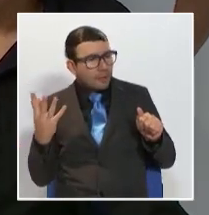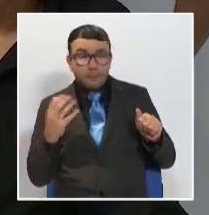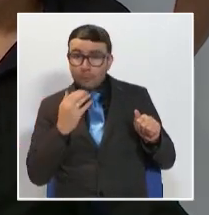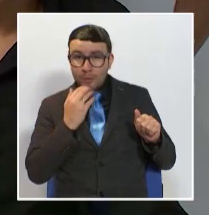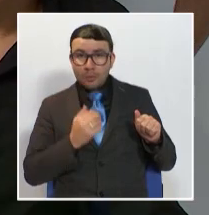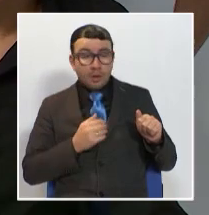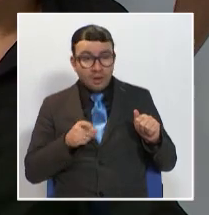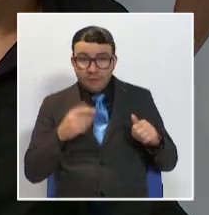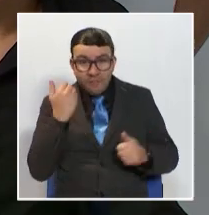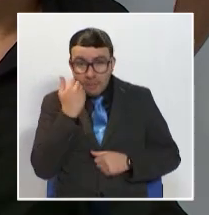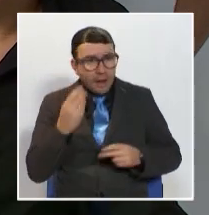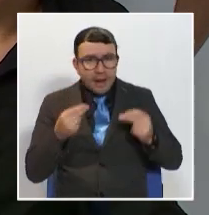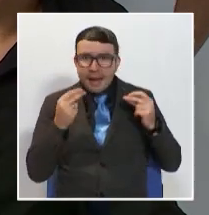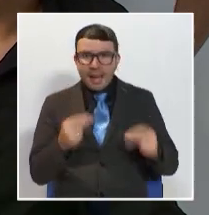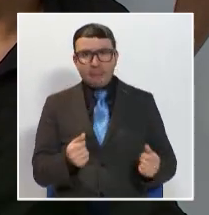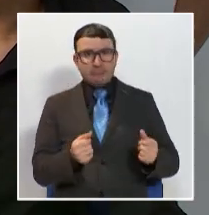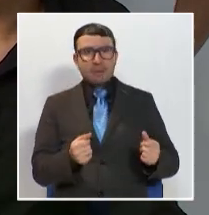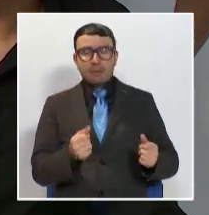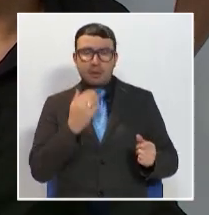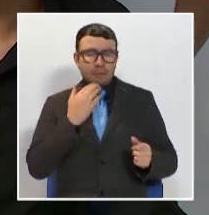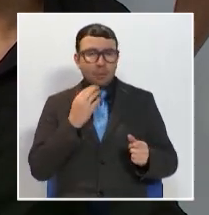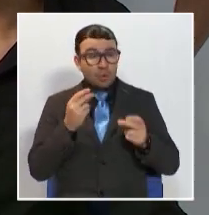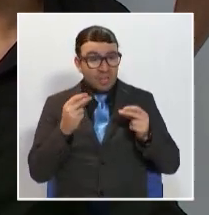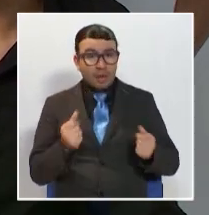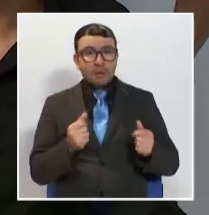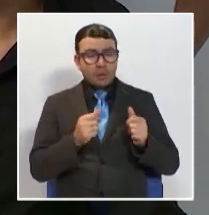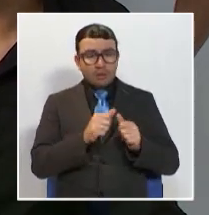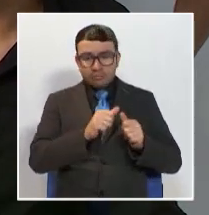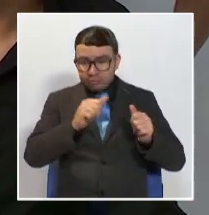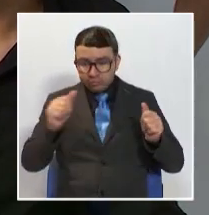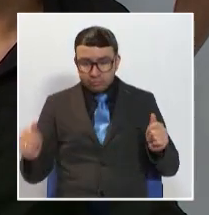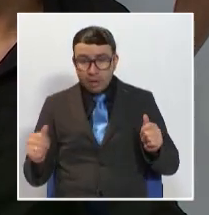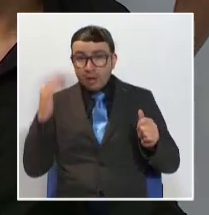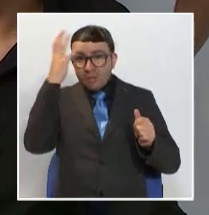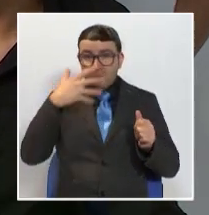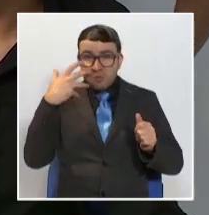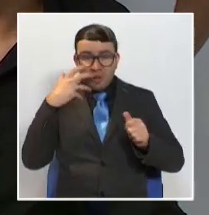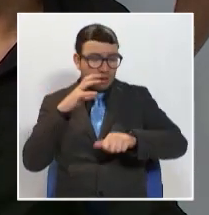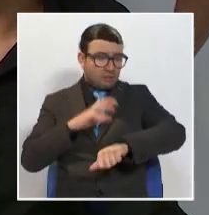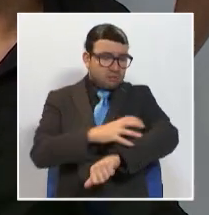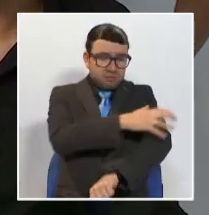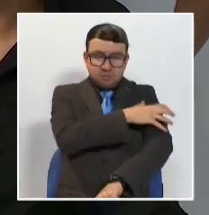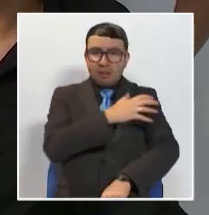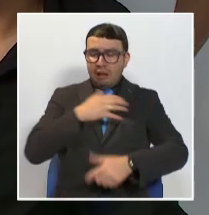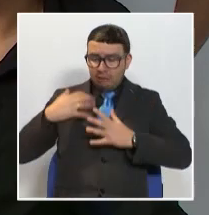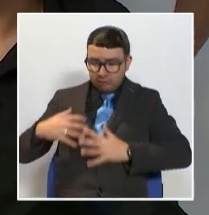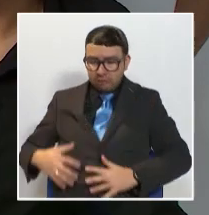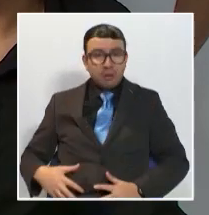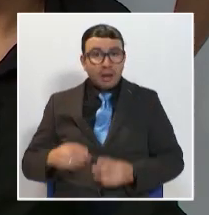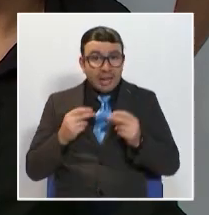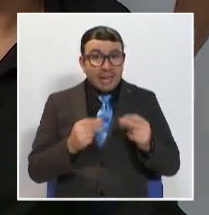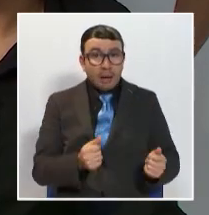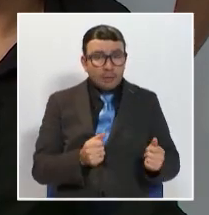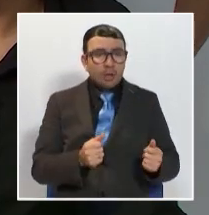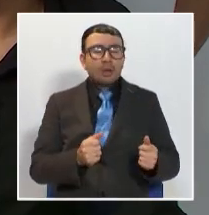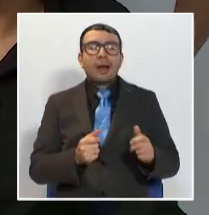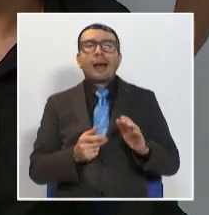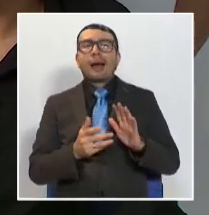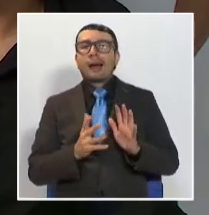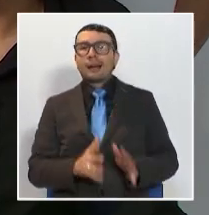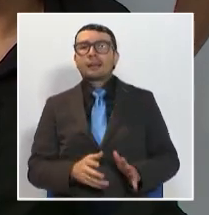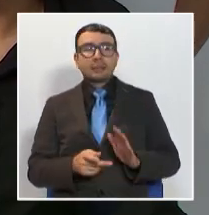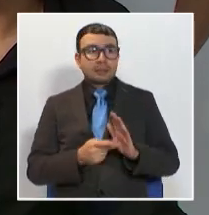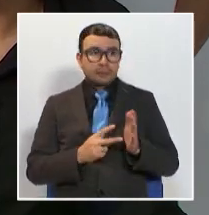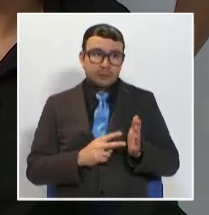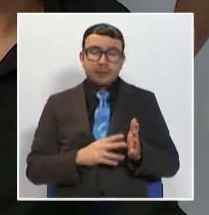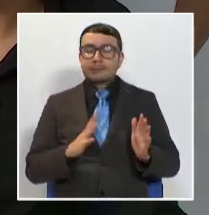desarrolla rápidamente y afecta varias zonas de la superficie corporal, pues generalmente tiene un pronóstico más